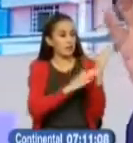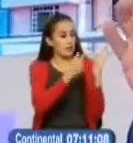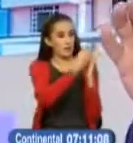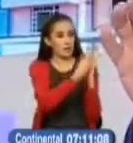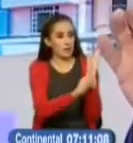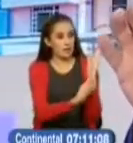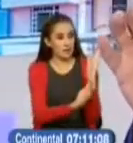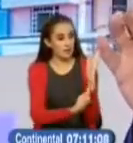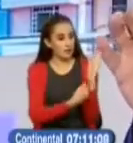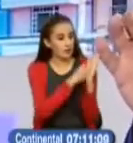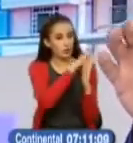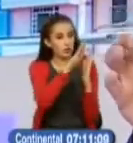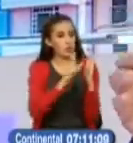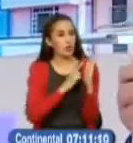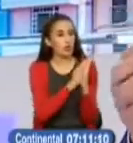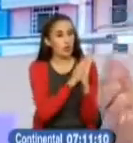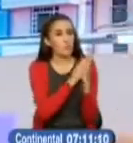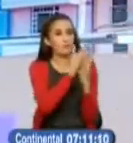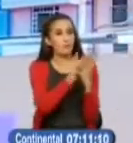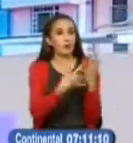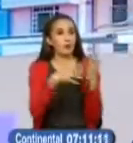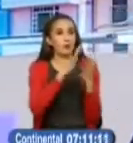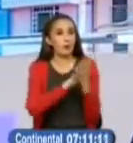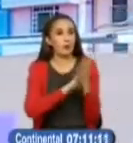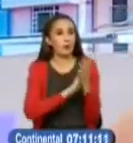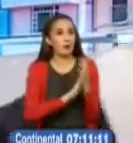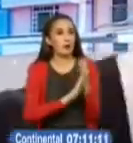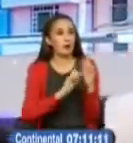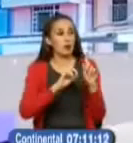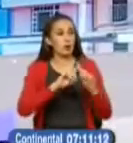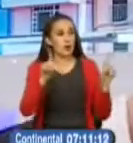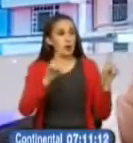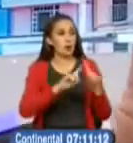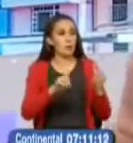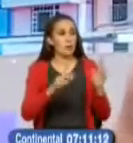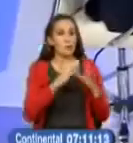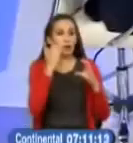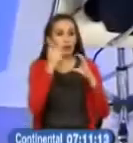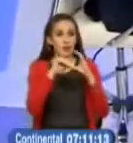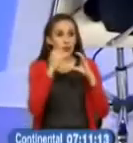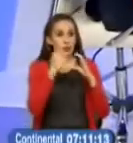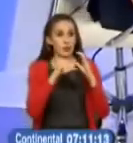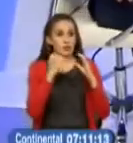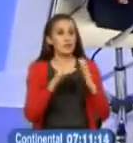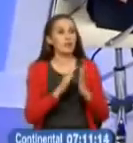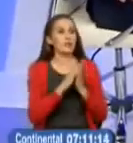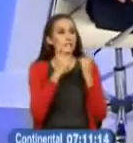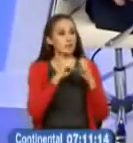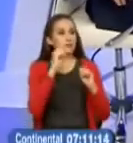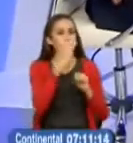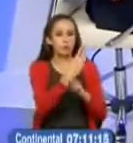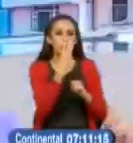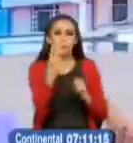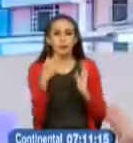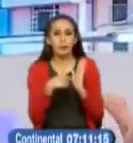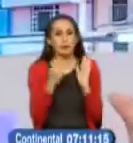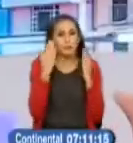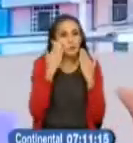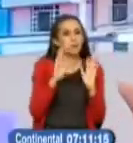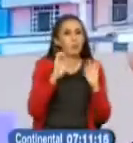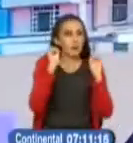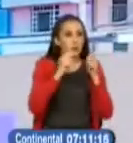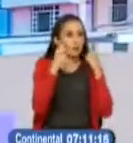universidades y todas las carreras. ¿Y la malla curricular? No la malla curricular, puede entrar en lo digital, obviamente, puede entrar en lo digital a la malla curricular,